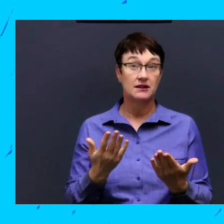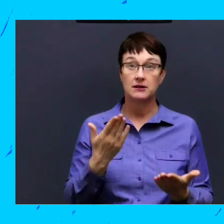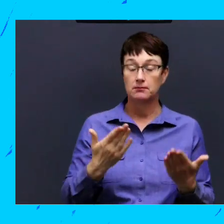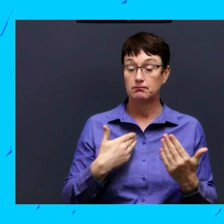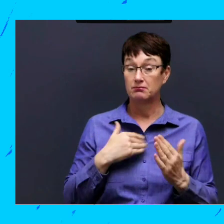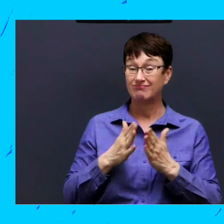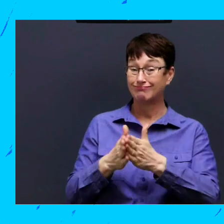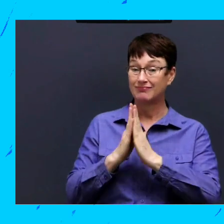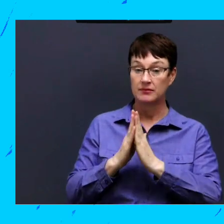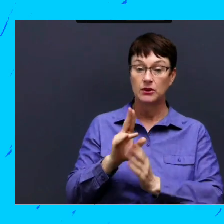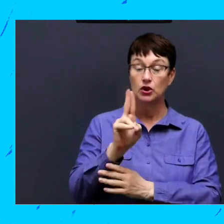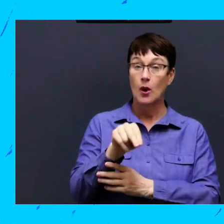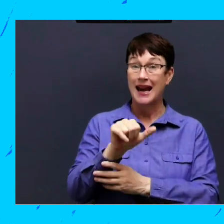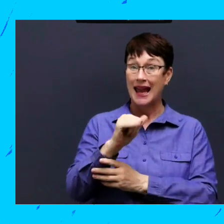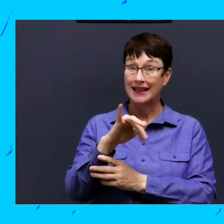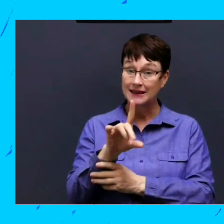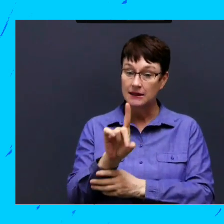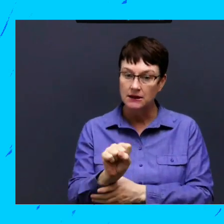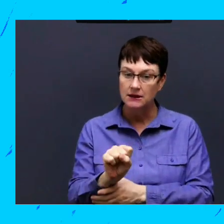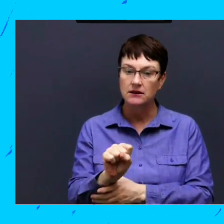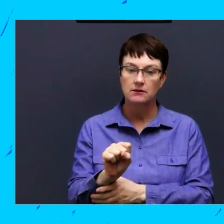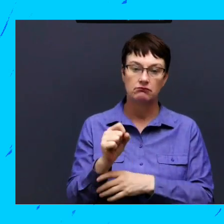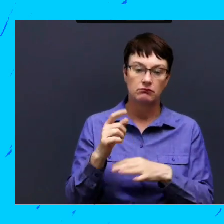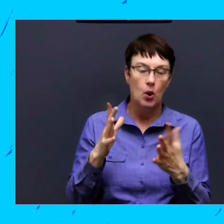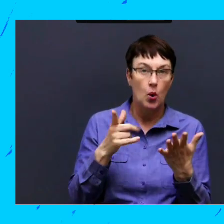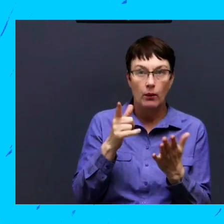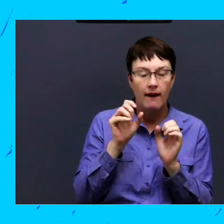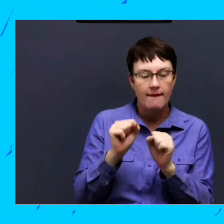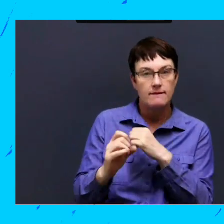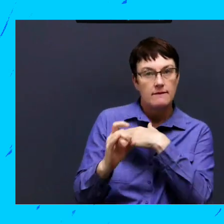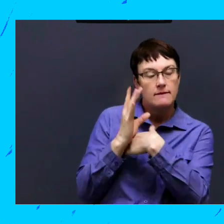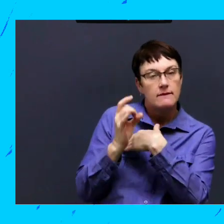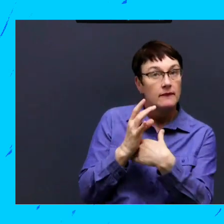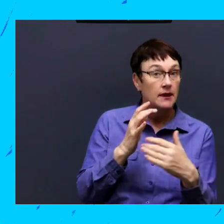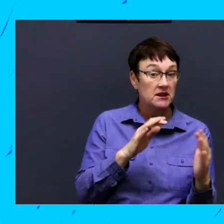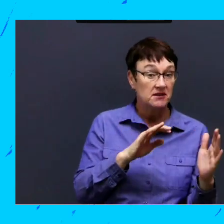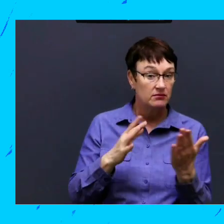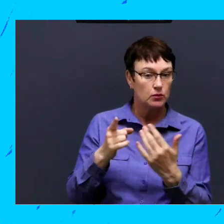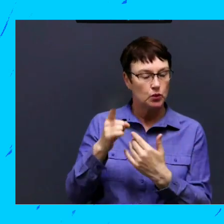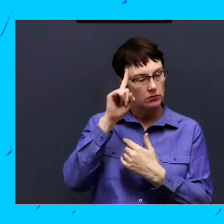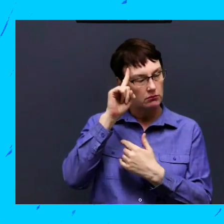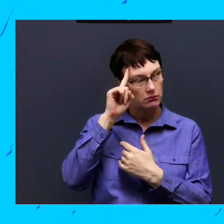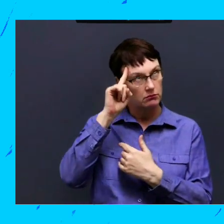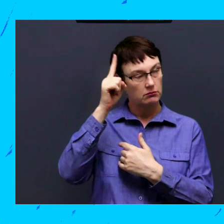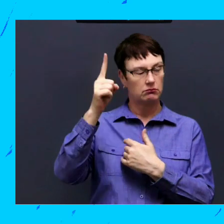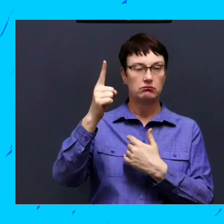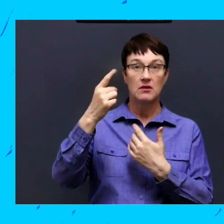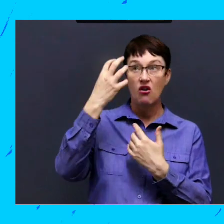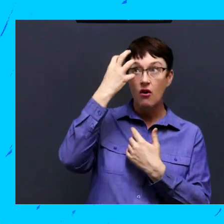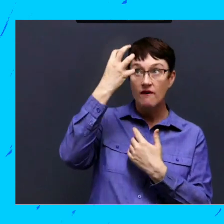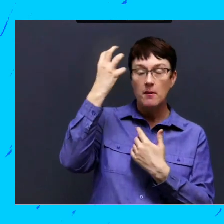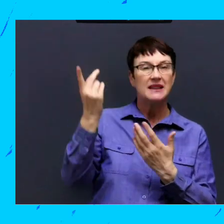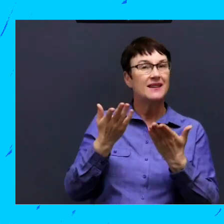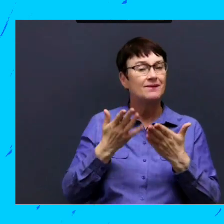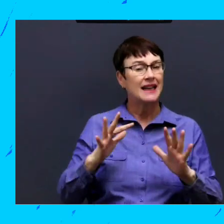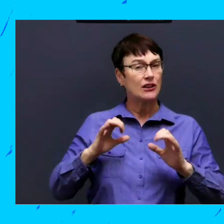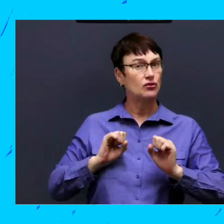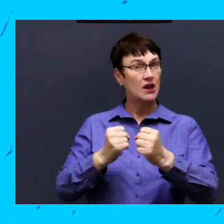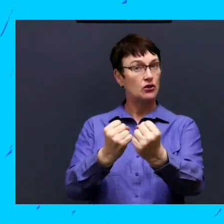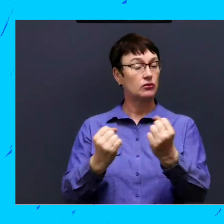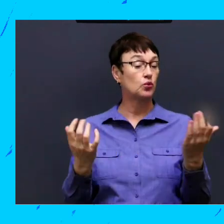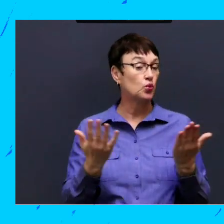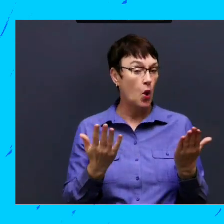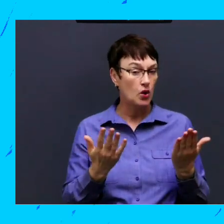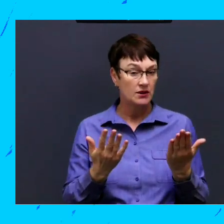y otras agencias, ¿hay algún plan, iniciativa que realmente muestra cómo los gobiernos están